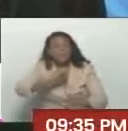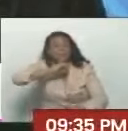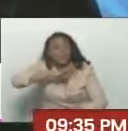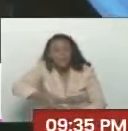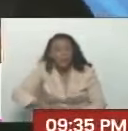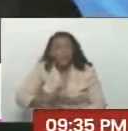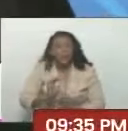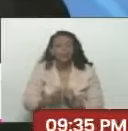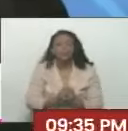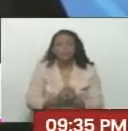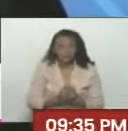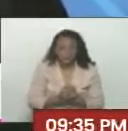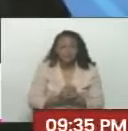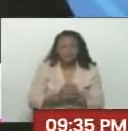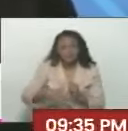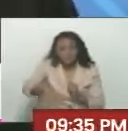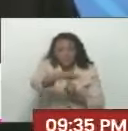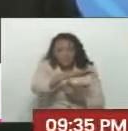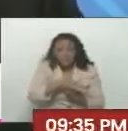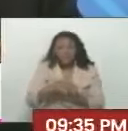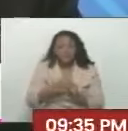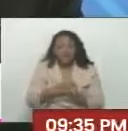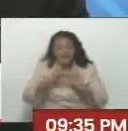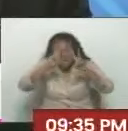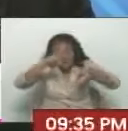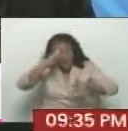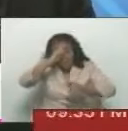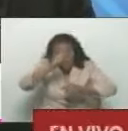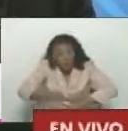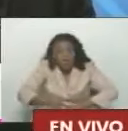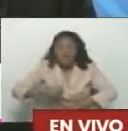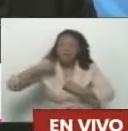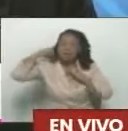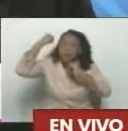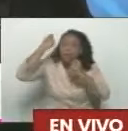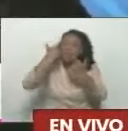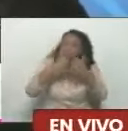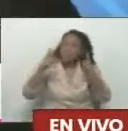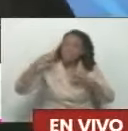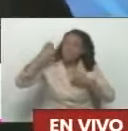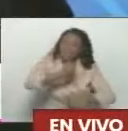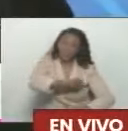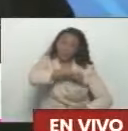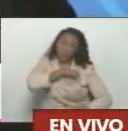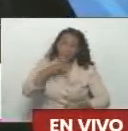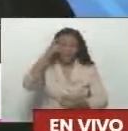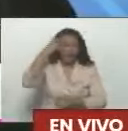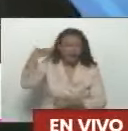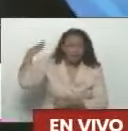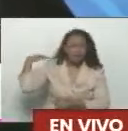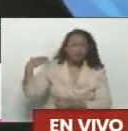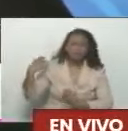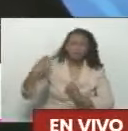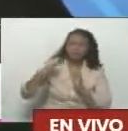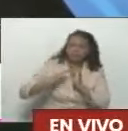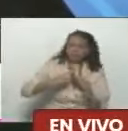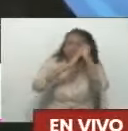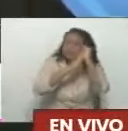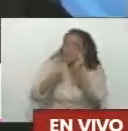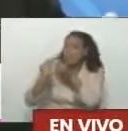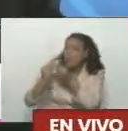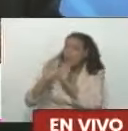histórico que rememora la gesta independentista y que permitiría, Wilmer, tú me